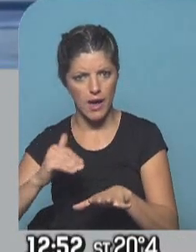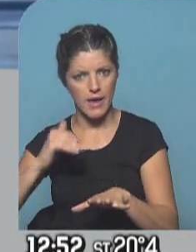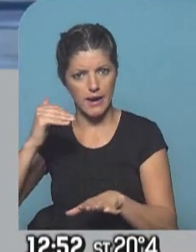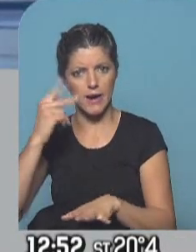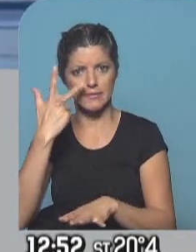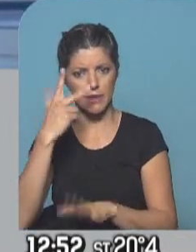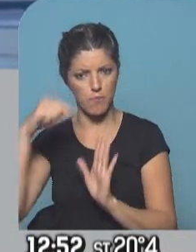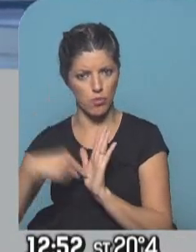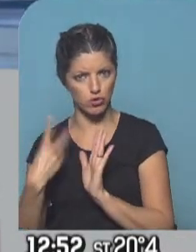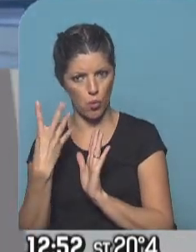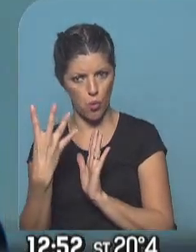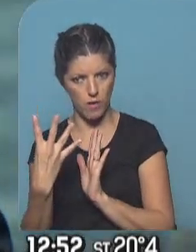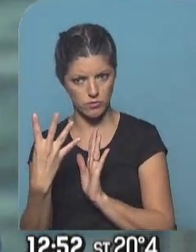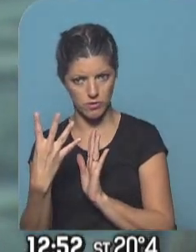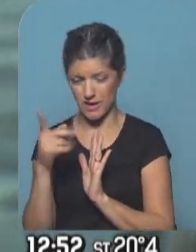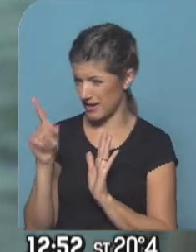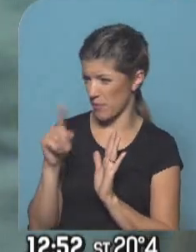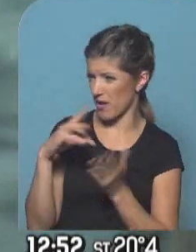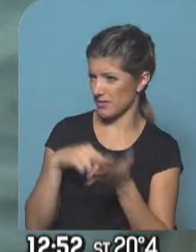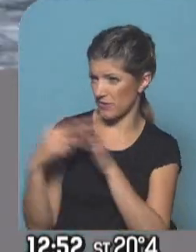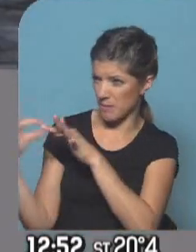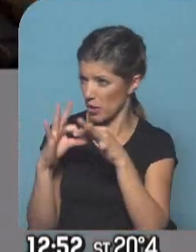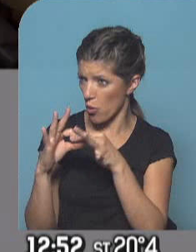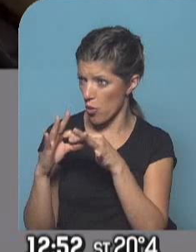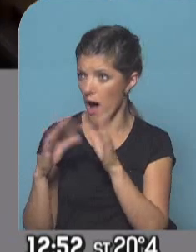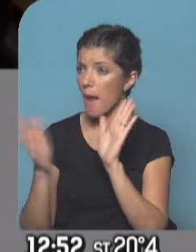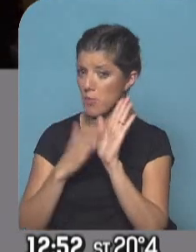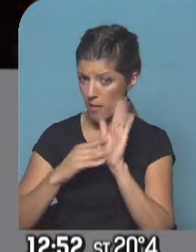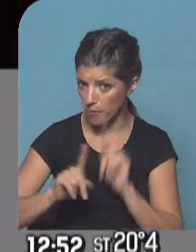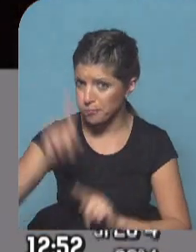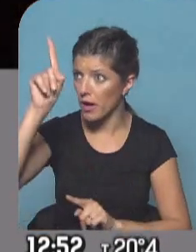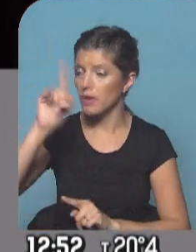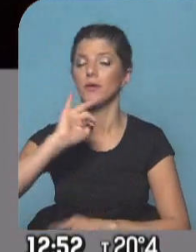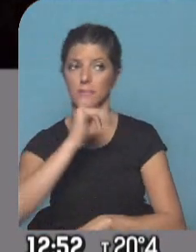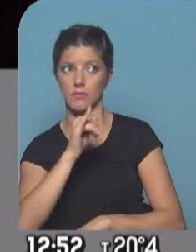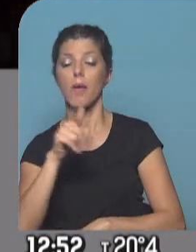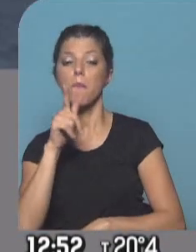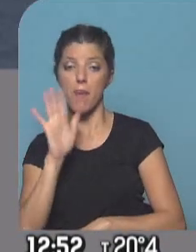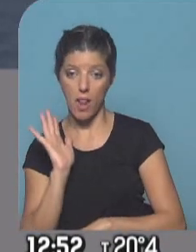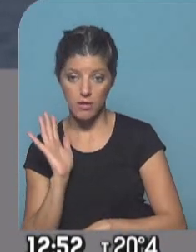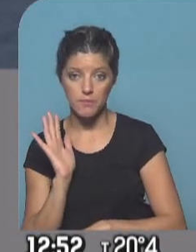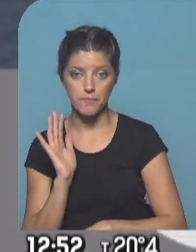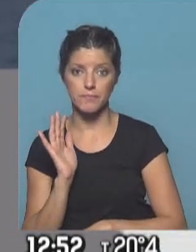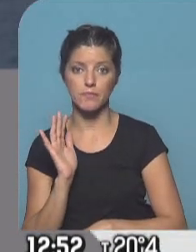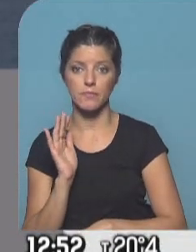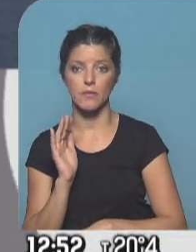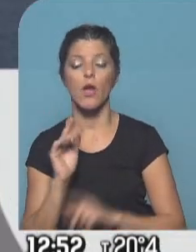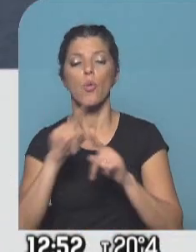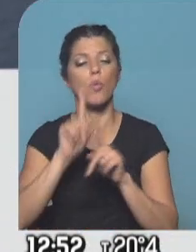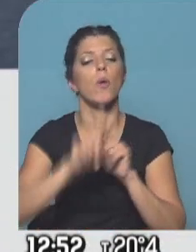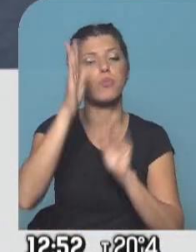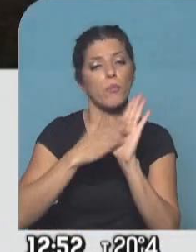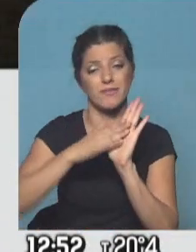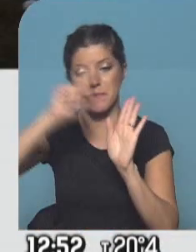3.4... Que podría obedecer a una prueba. Exactamente, que el sentido de este sismo sería, digamos, un sacudón dado